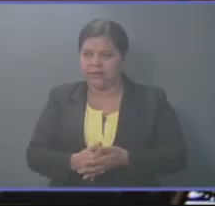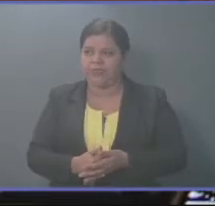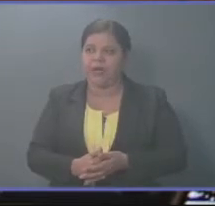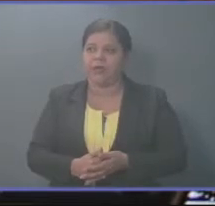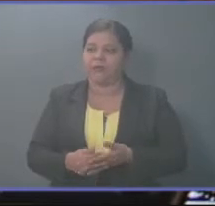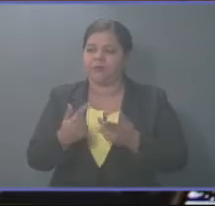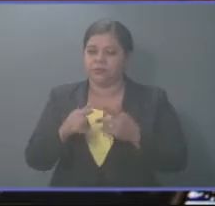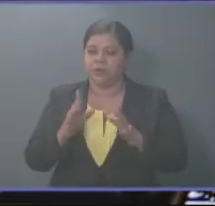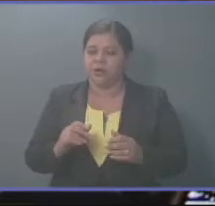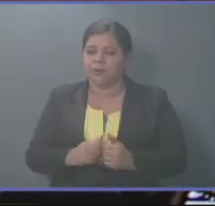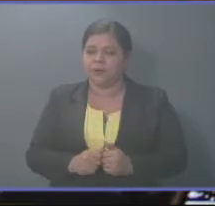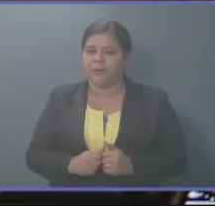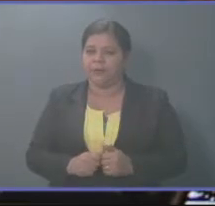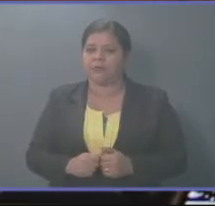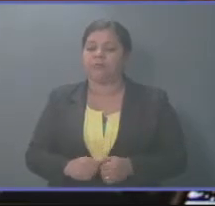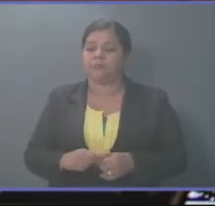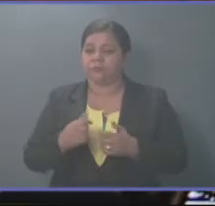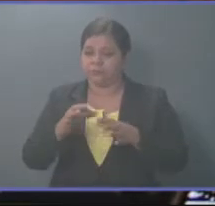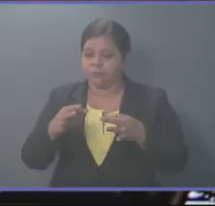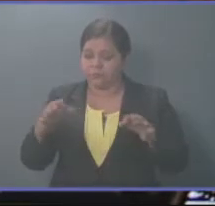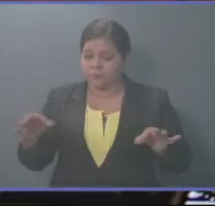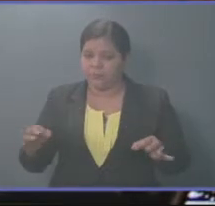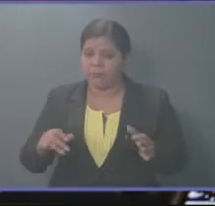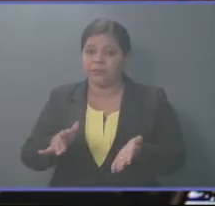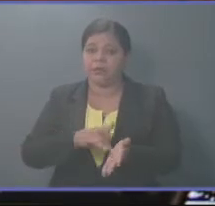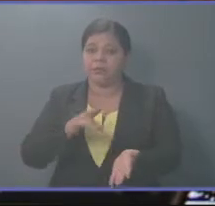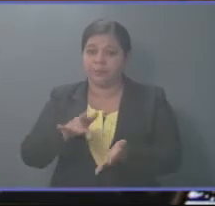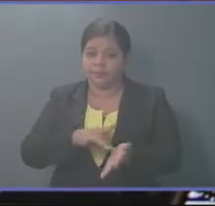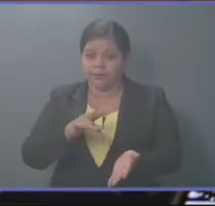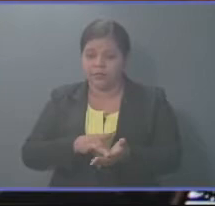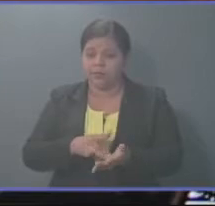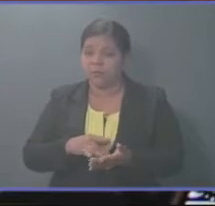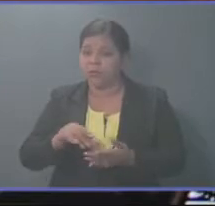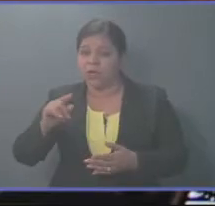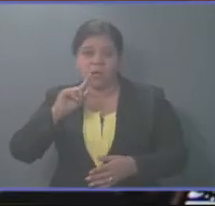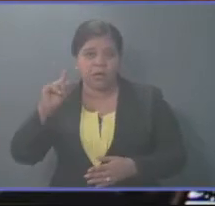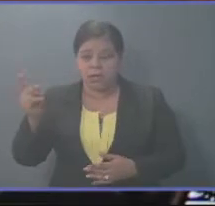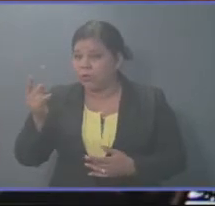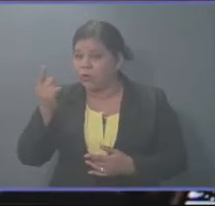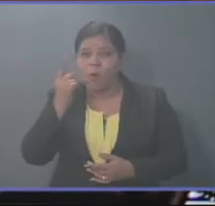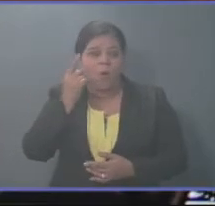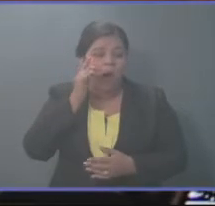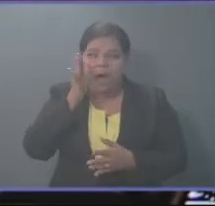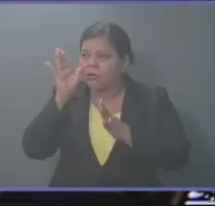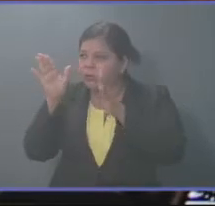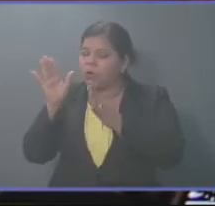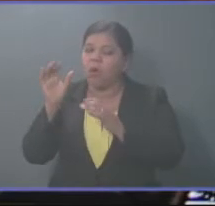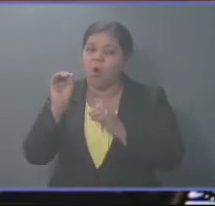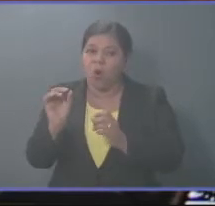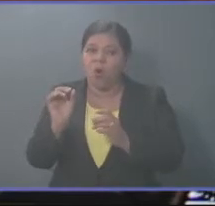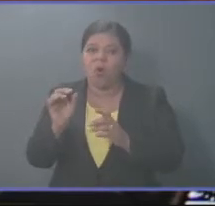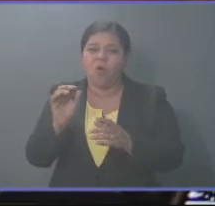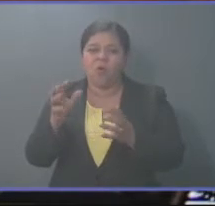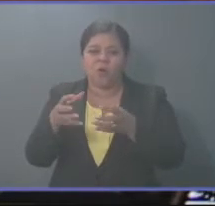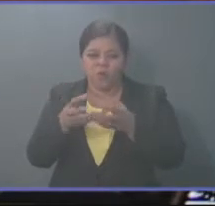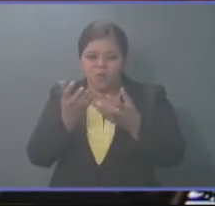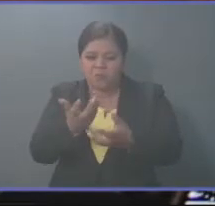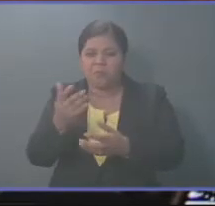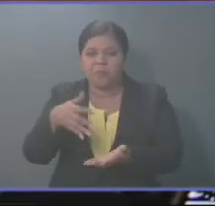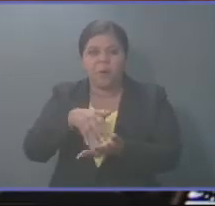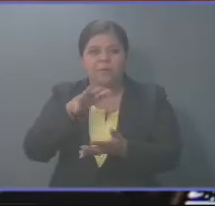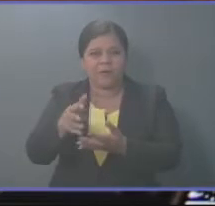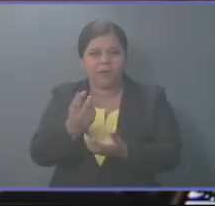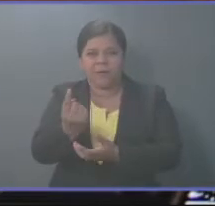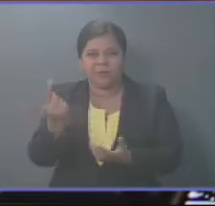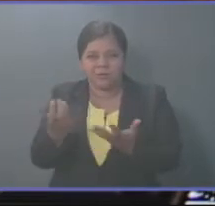artículo 161 la frase aprovechándose del descuido o mediante engaño en aglomeraciones públicas, lugares públicos